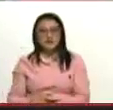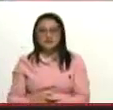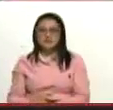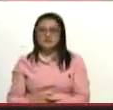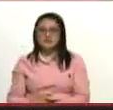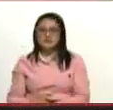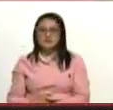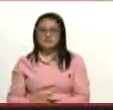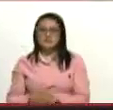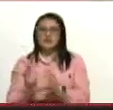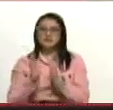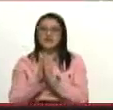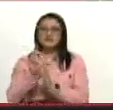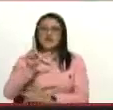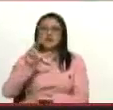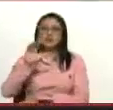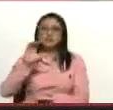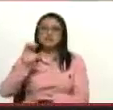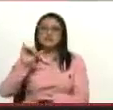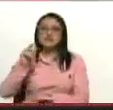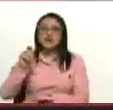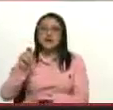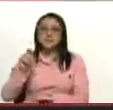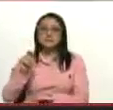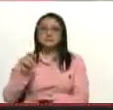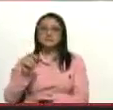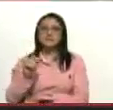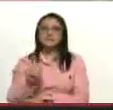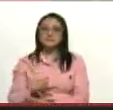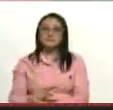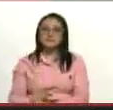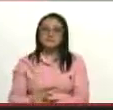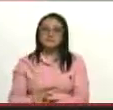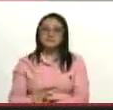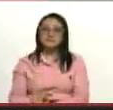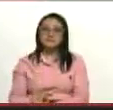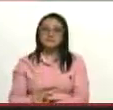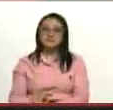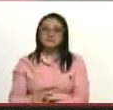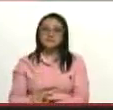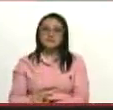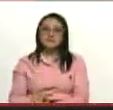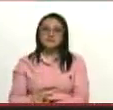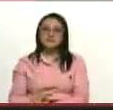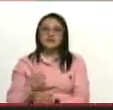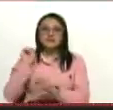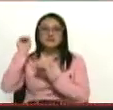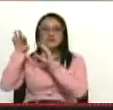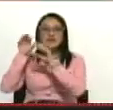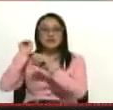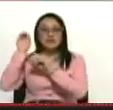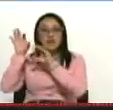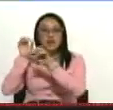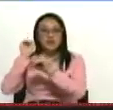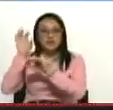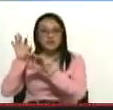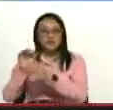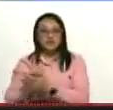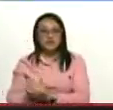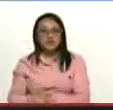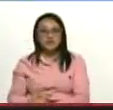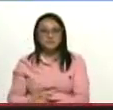Santa Lucía San Vicente y Las Granadinas Granada Trinidad y Tobago